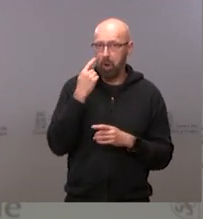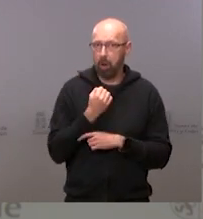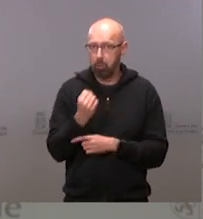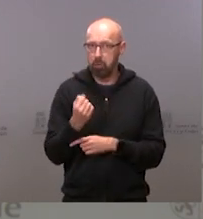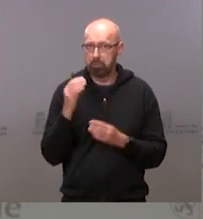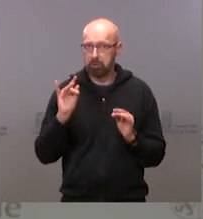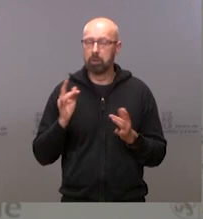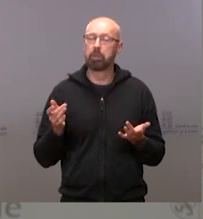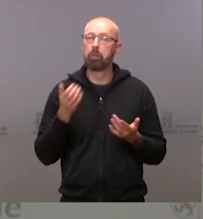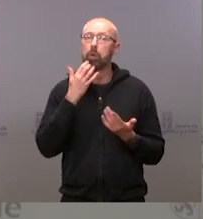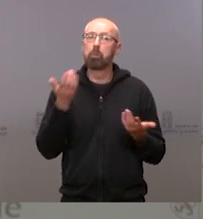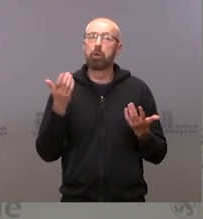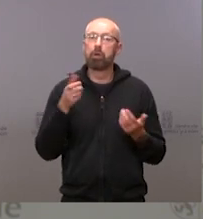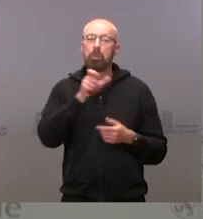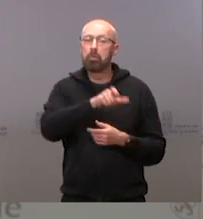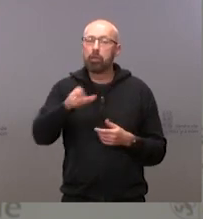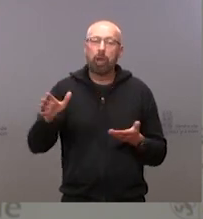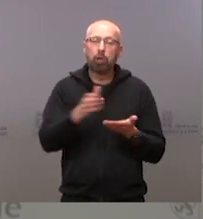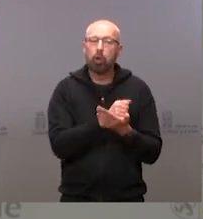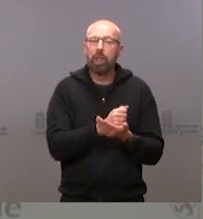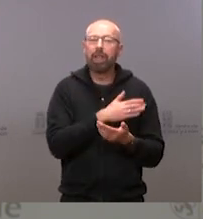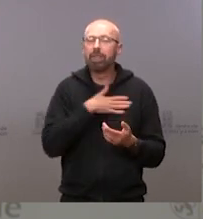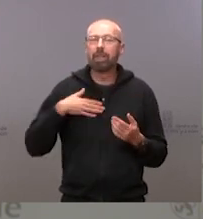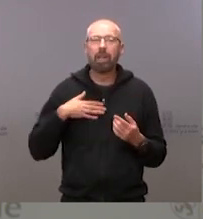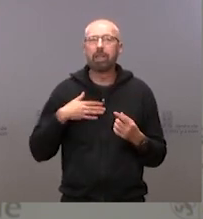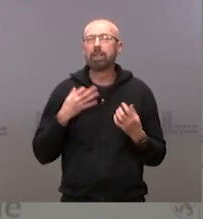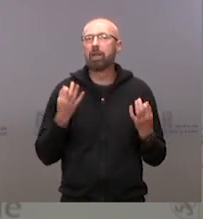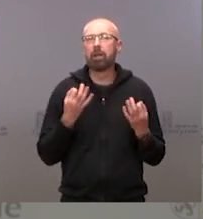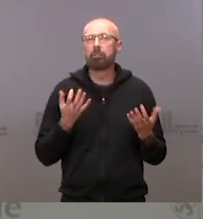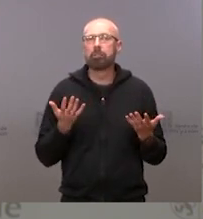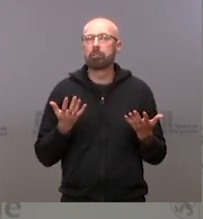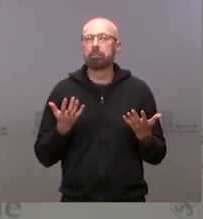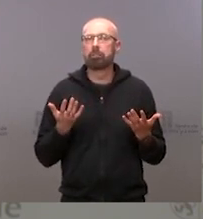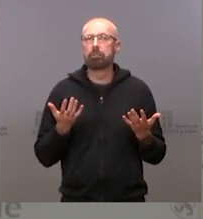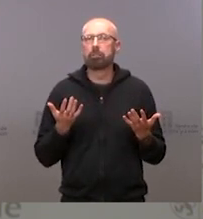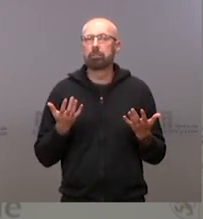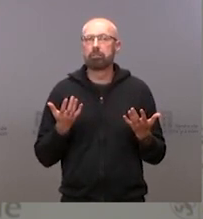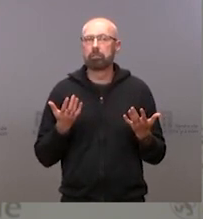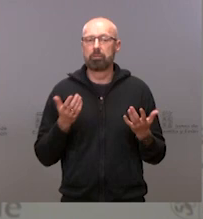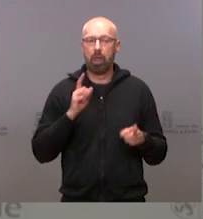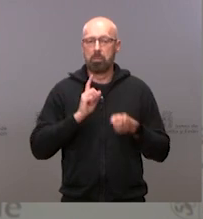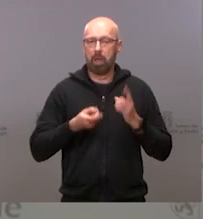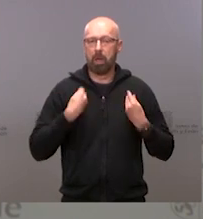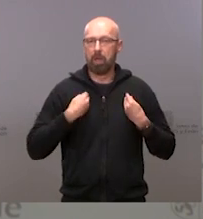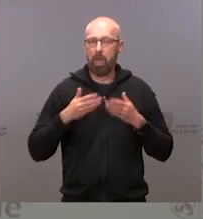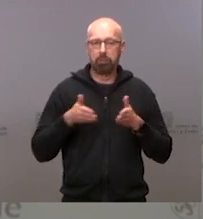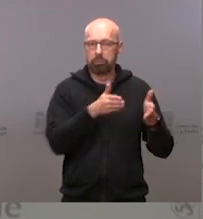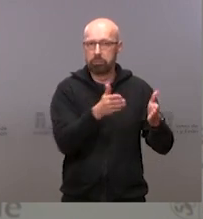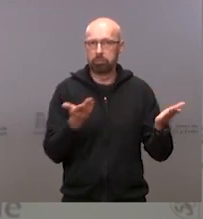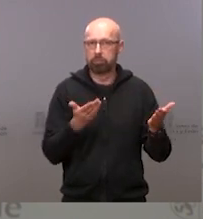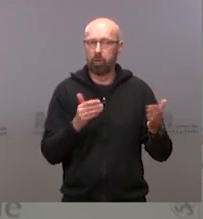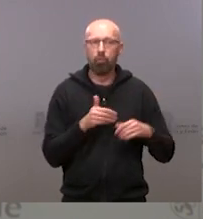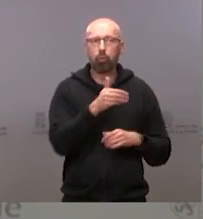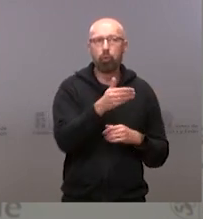todas las personas queremos tener ser bueno dueños de nuestra vida de nuestro